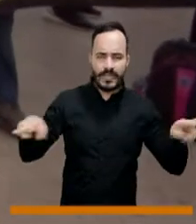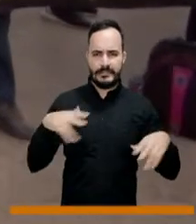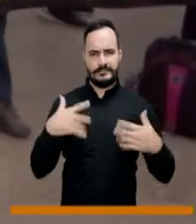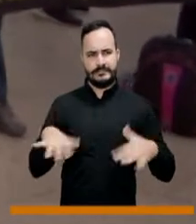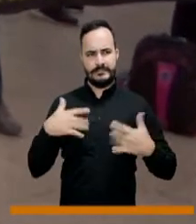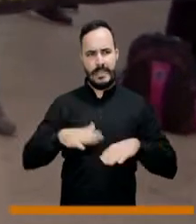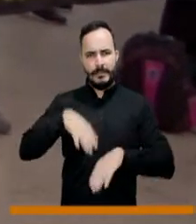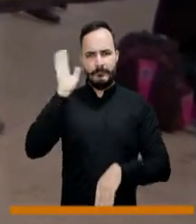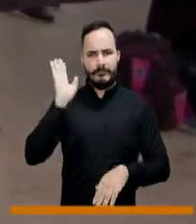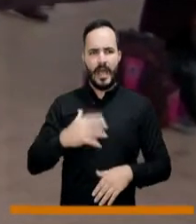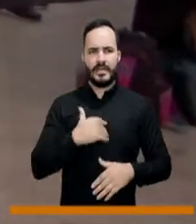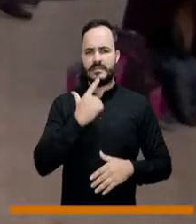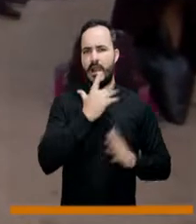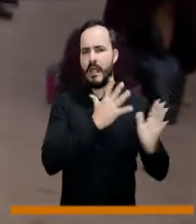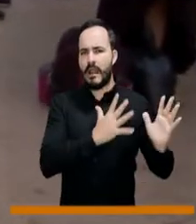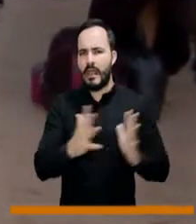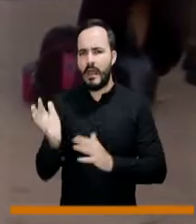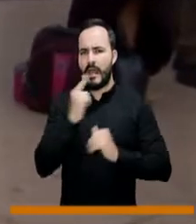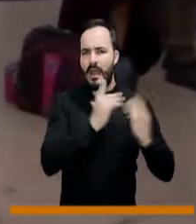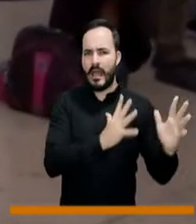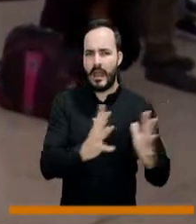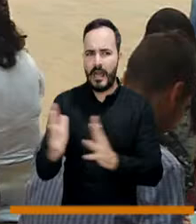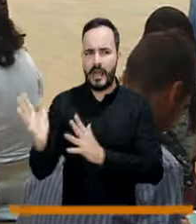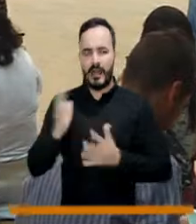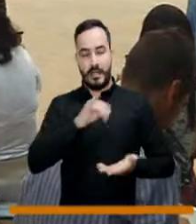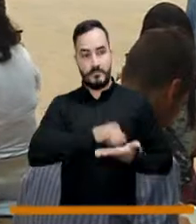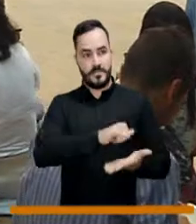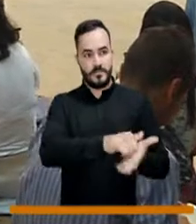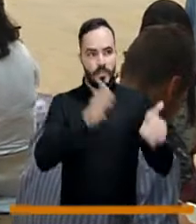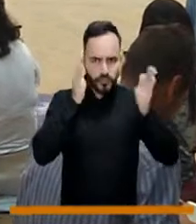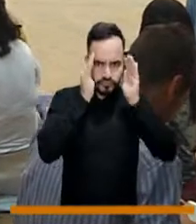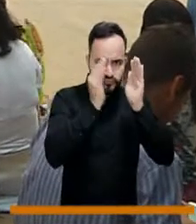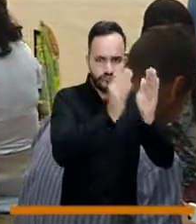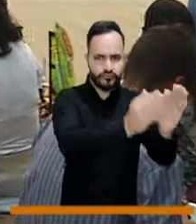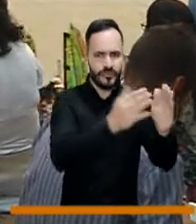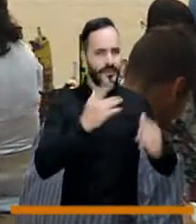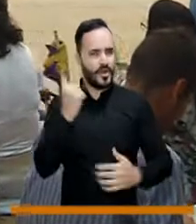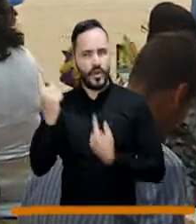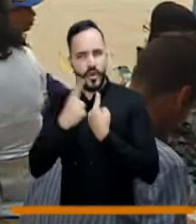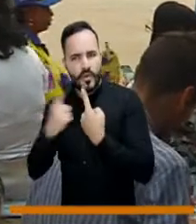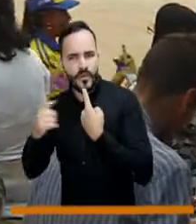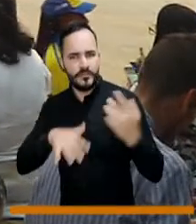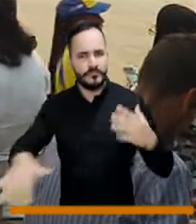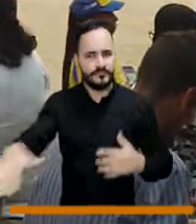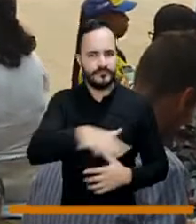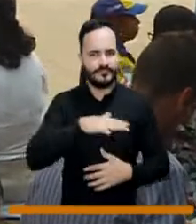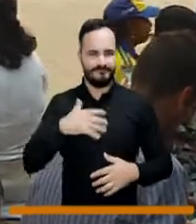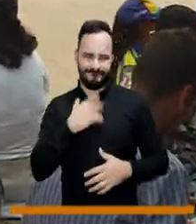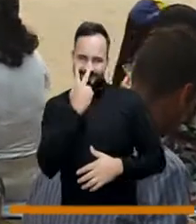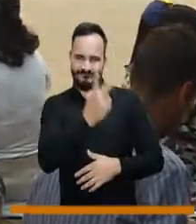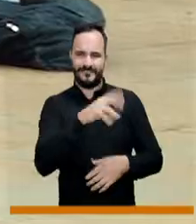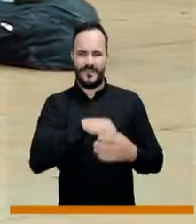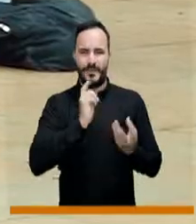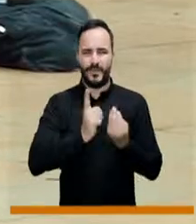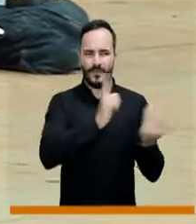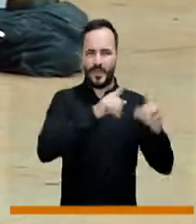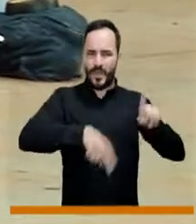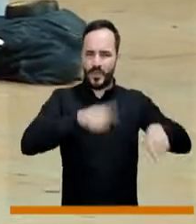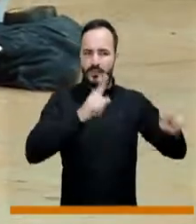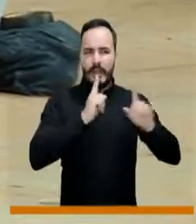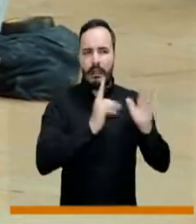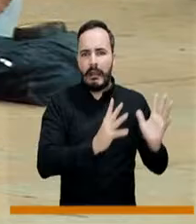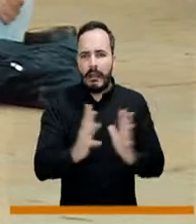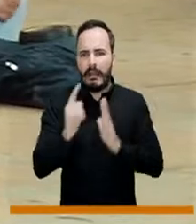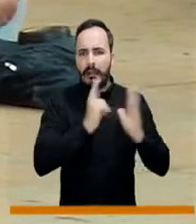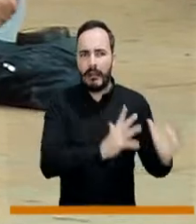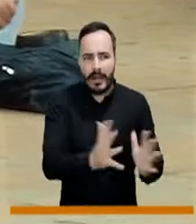me di cuenta de que lo que estaba pasando era que había muchos monólogos de sectores políticos que no habían el diálogo, no se escuchaban, y yo dije,